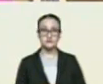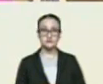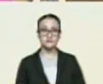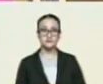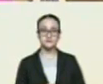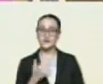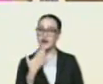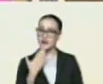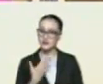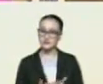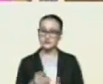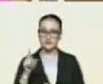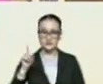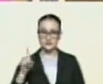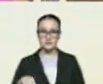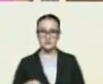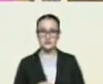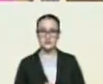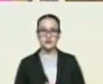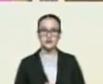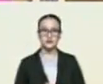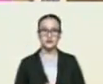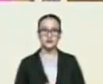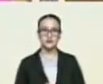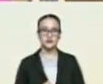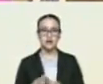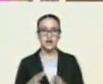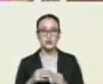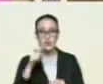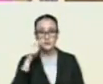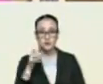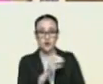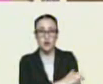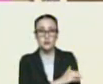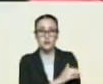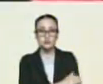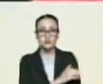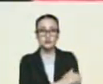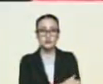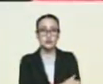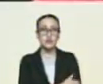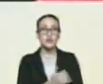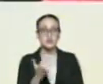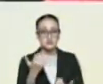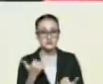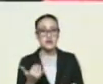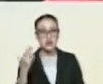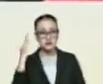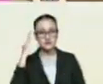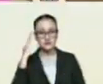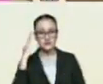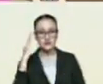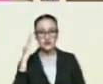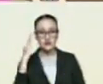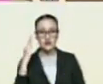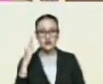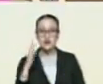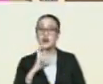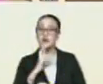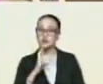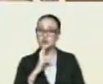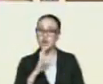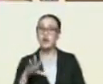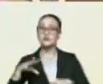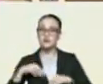también agradecer a aquellos dirigentes opositores que ya reconocieron los contundentes